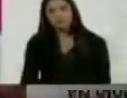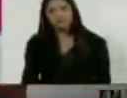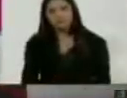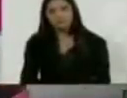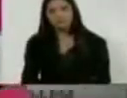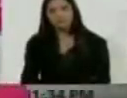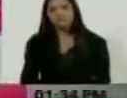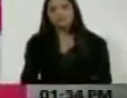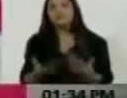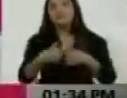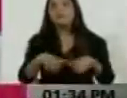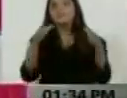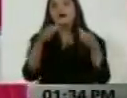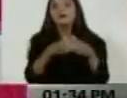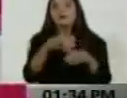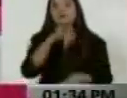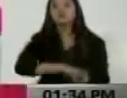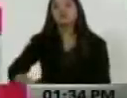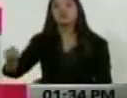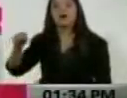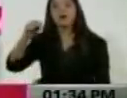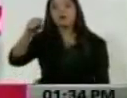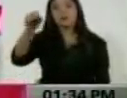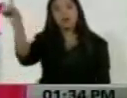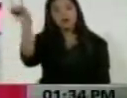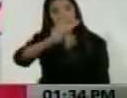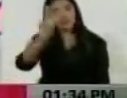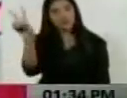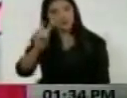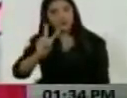del Partido Socialista Trotskista de Venezuela.